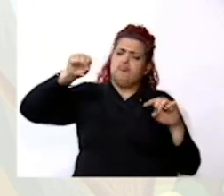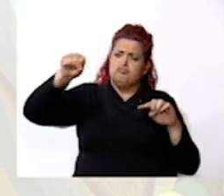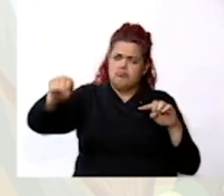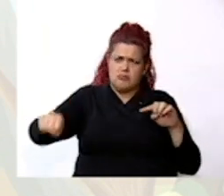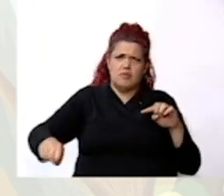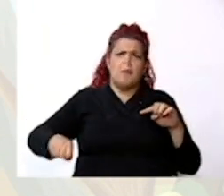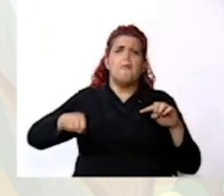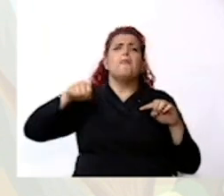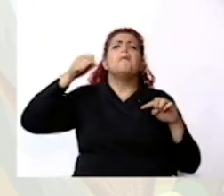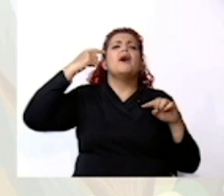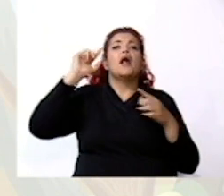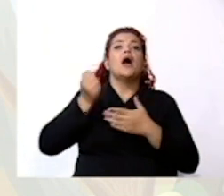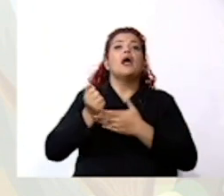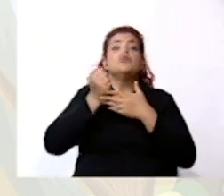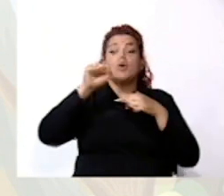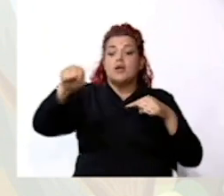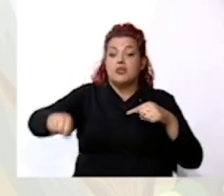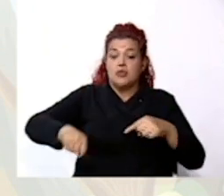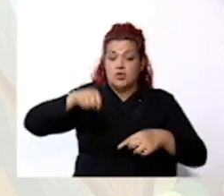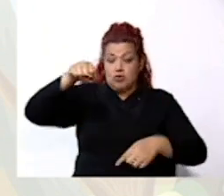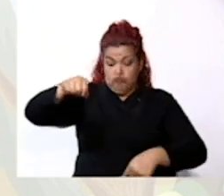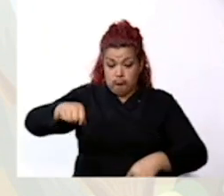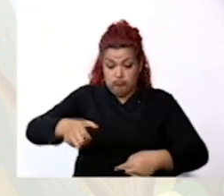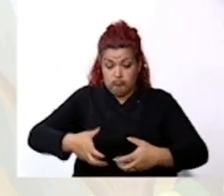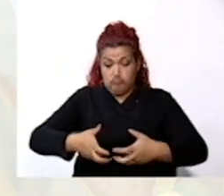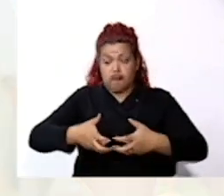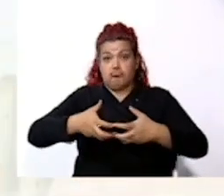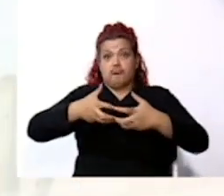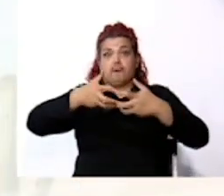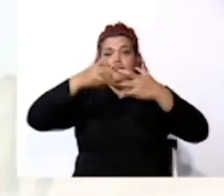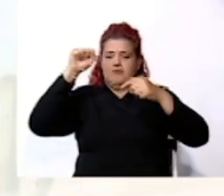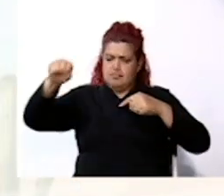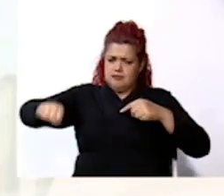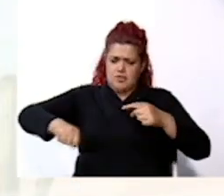que nos ayude a levantar cierto peso.